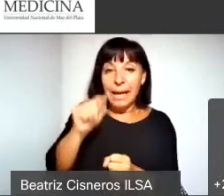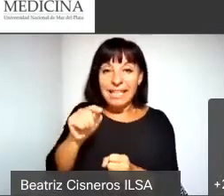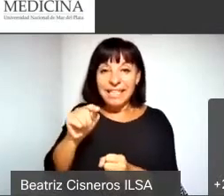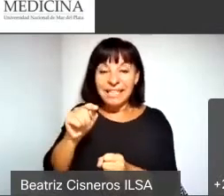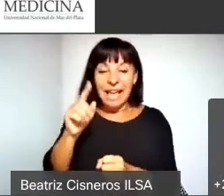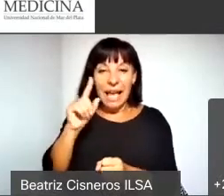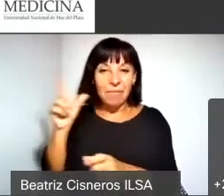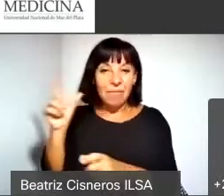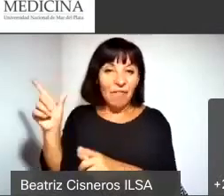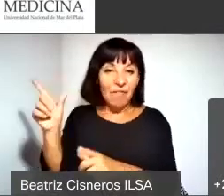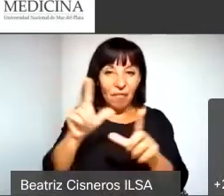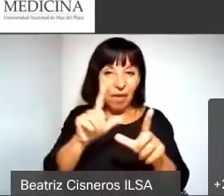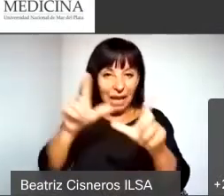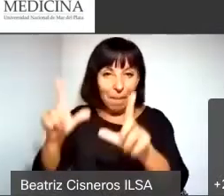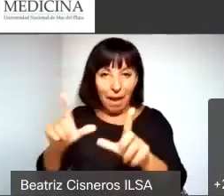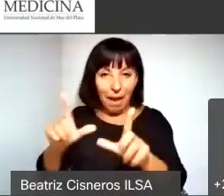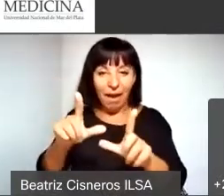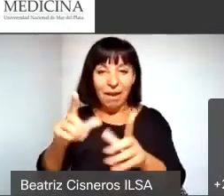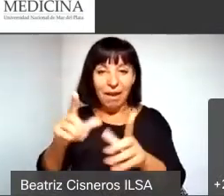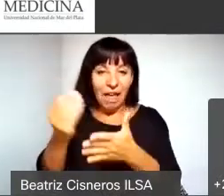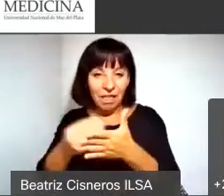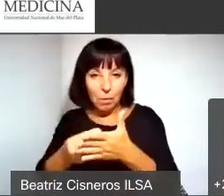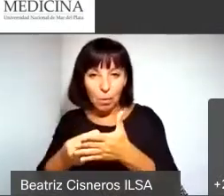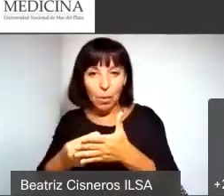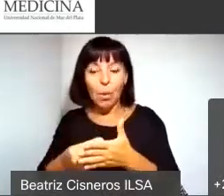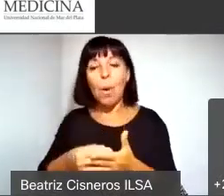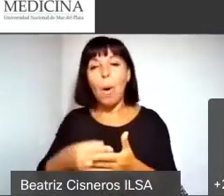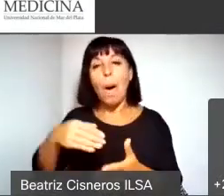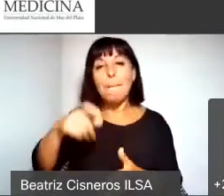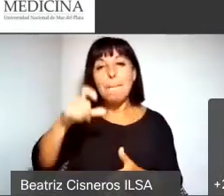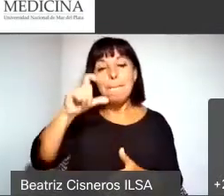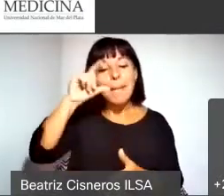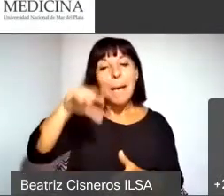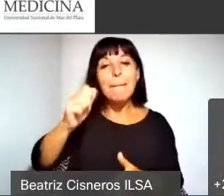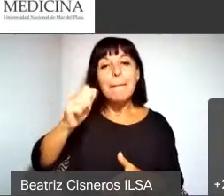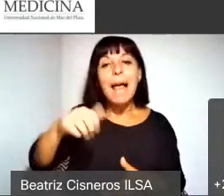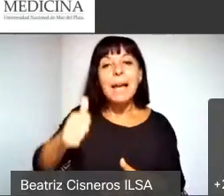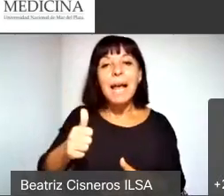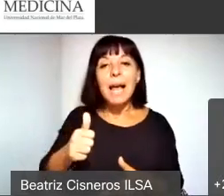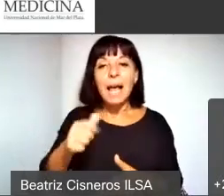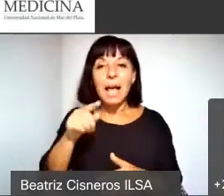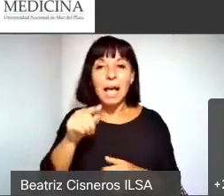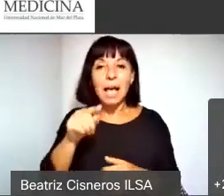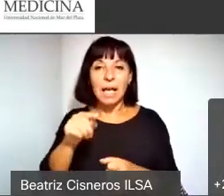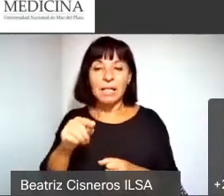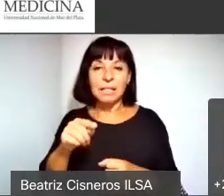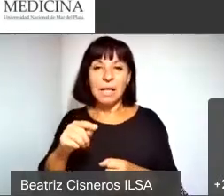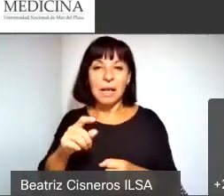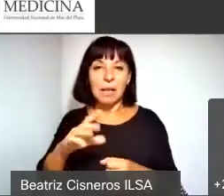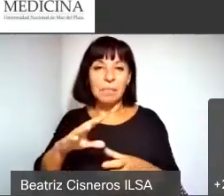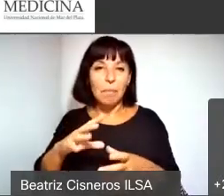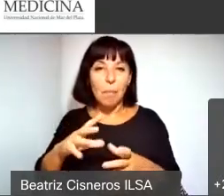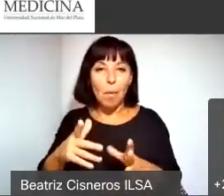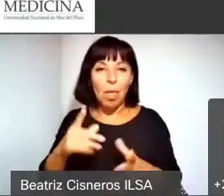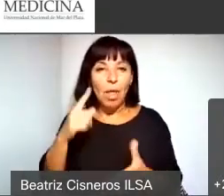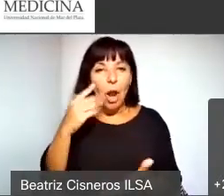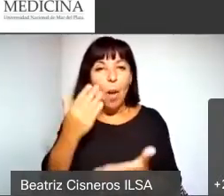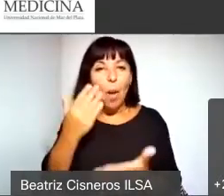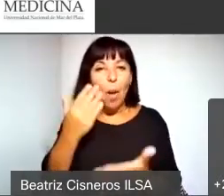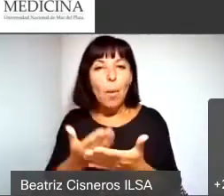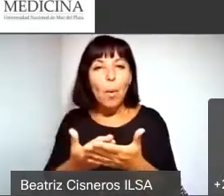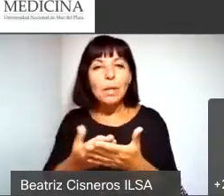acá, esta imagen que ilustra la membrana plasmática, corresponde al modelo más aceptado hasta el momento, que fue propuesto